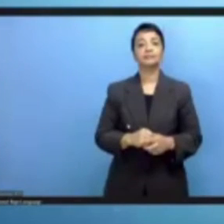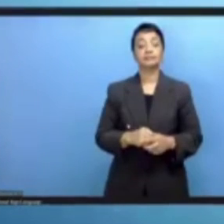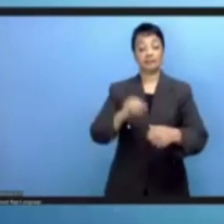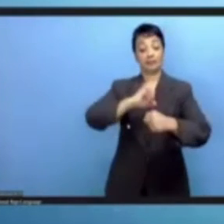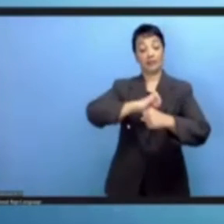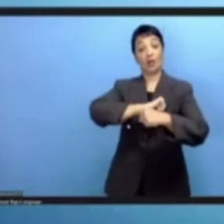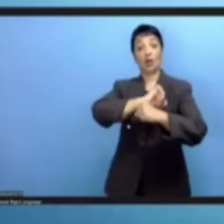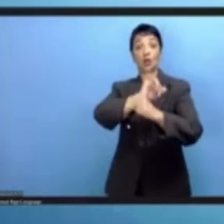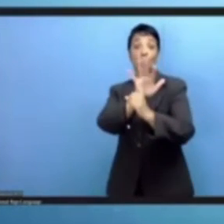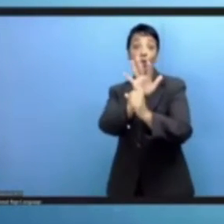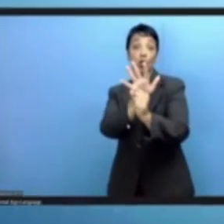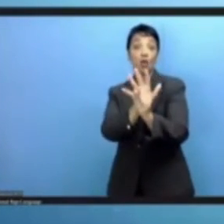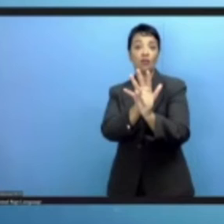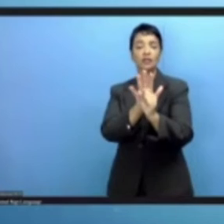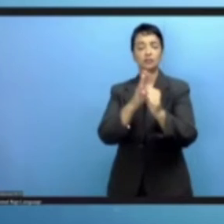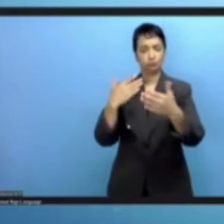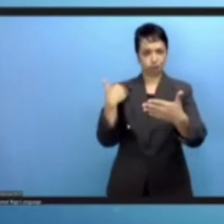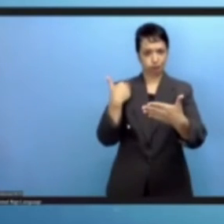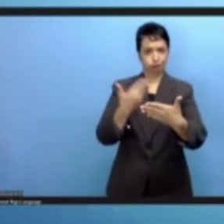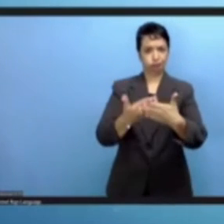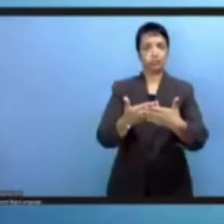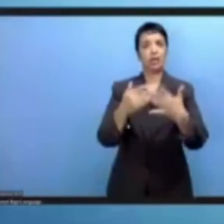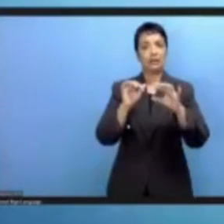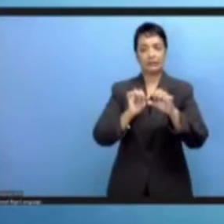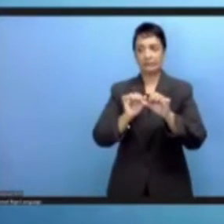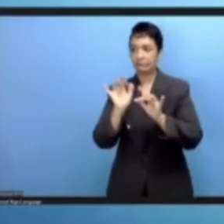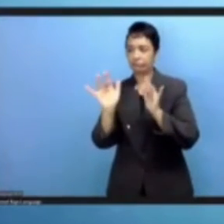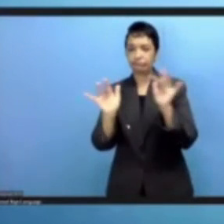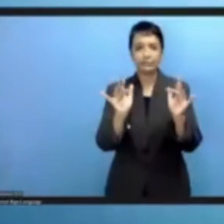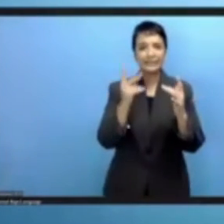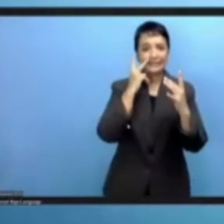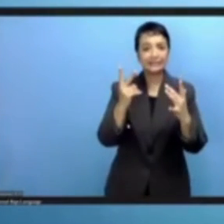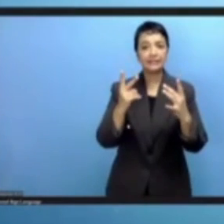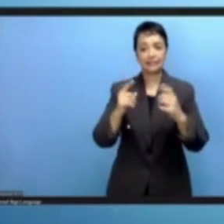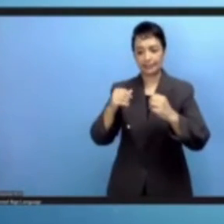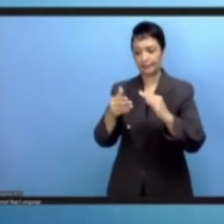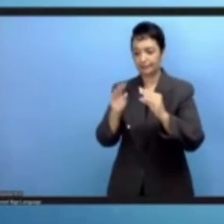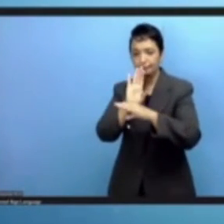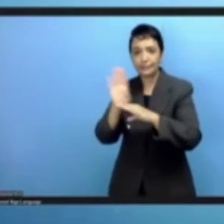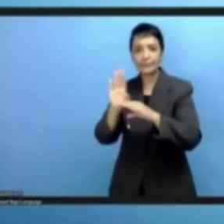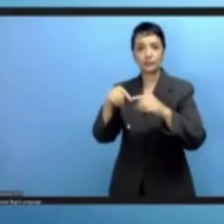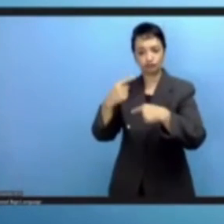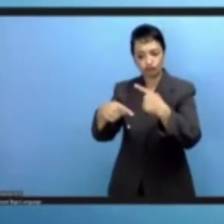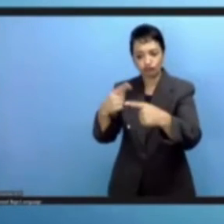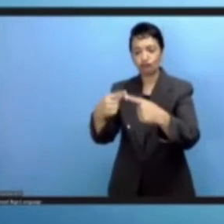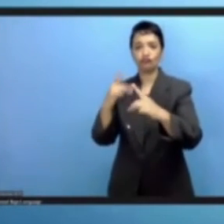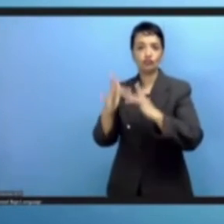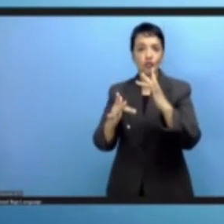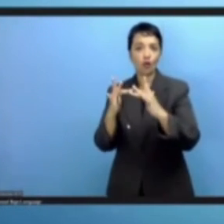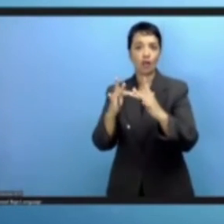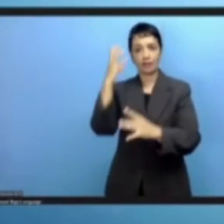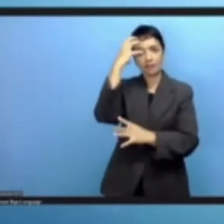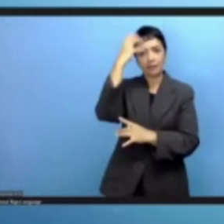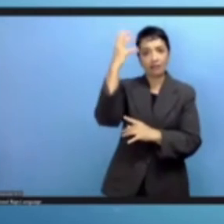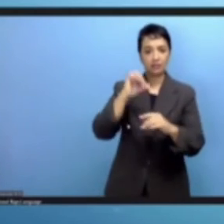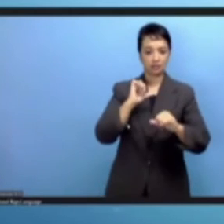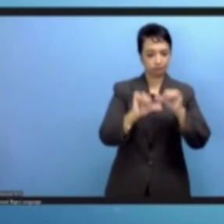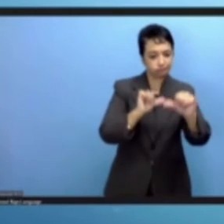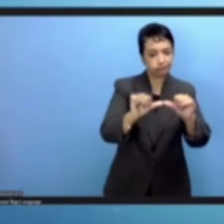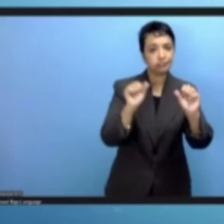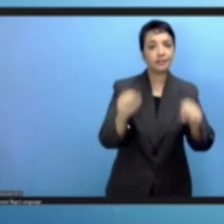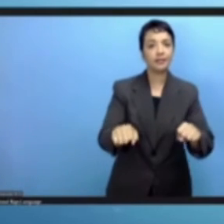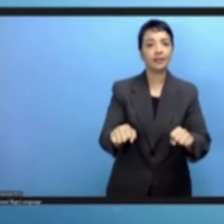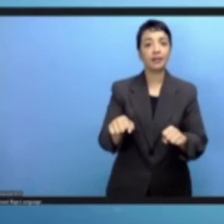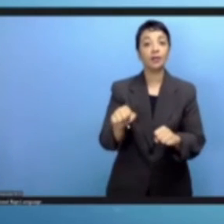por otro lado la pandemia del 2019 ha permitido realizar actividades y negocios